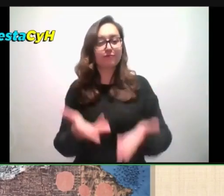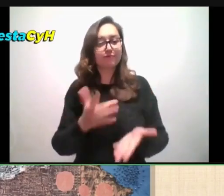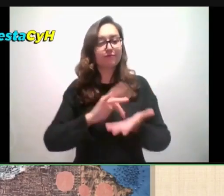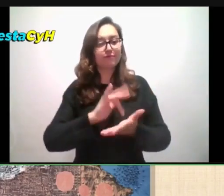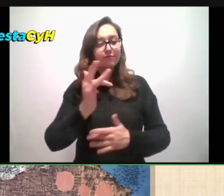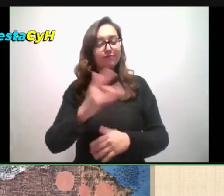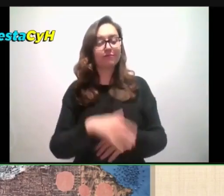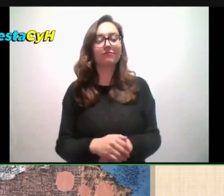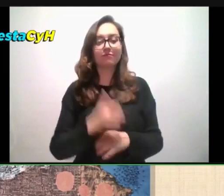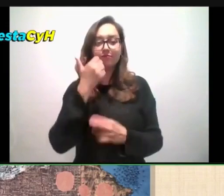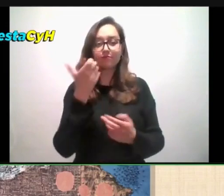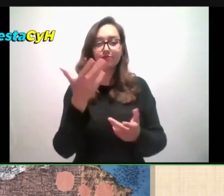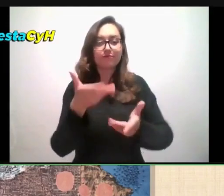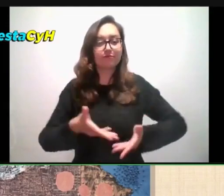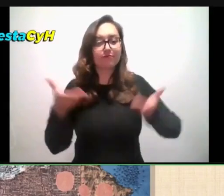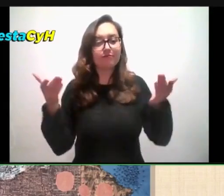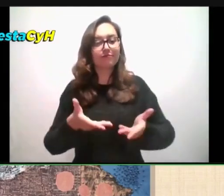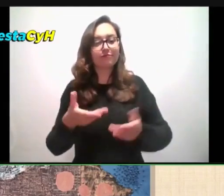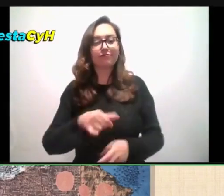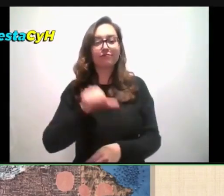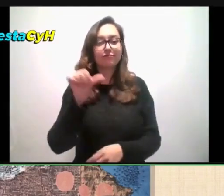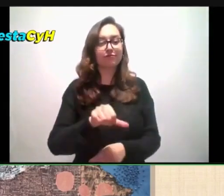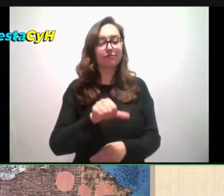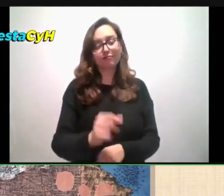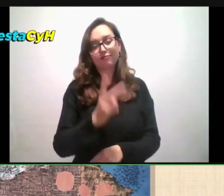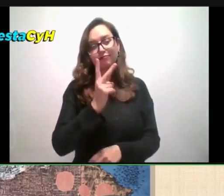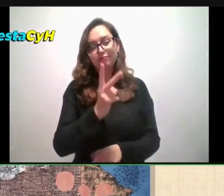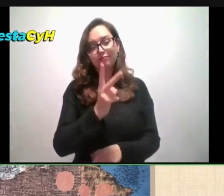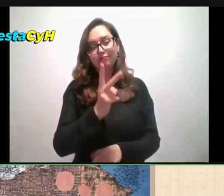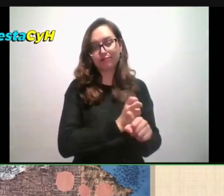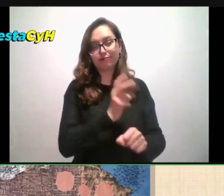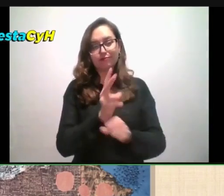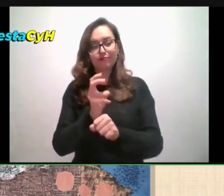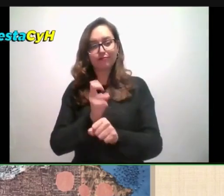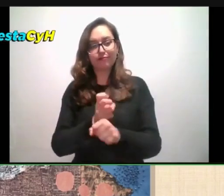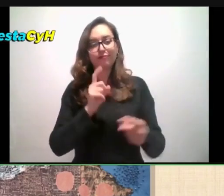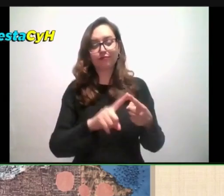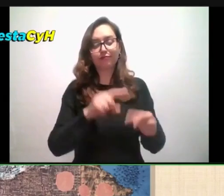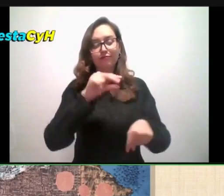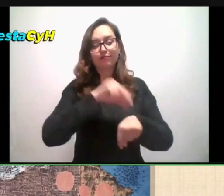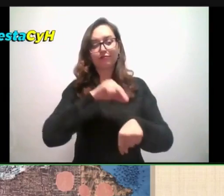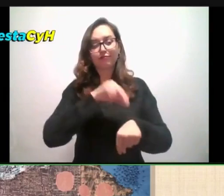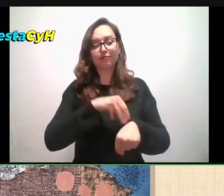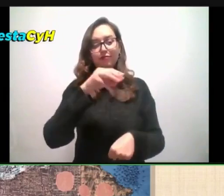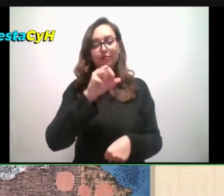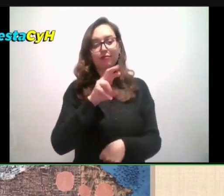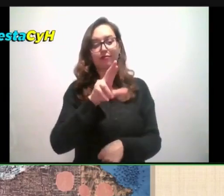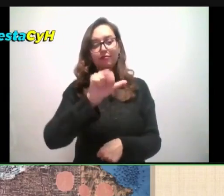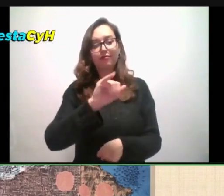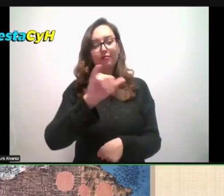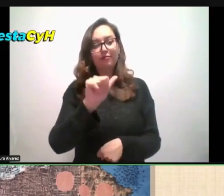los invitados que tenemos esta tarde con nosotros. Tenemos a la doctora Maura Jazmín Ramírez